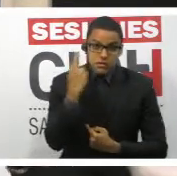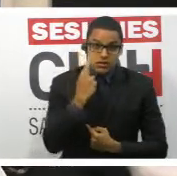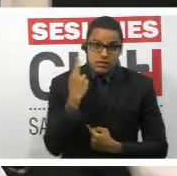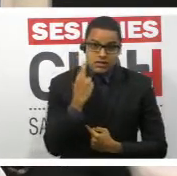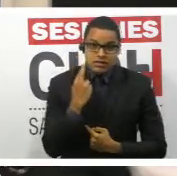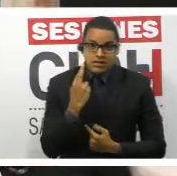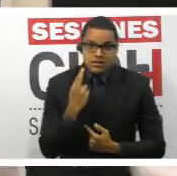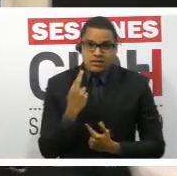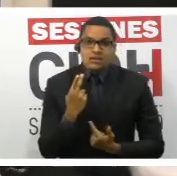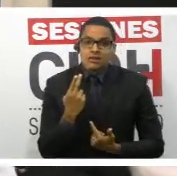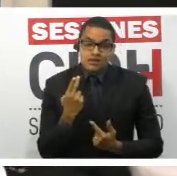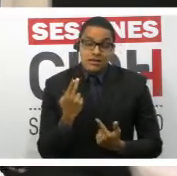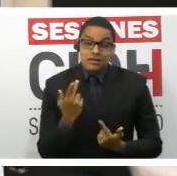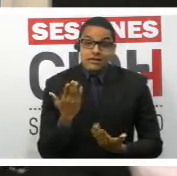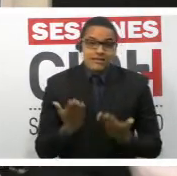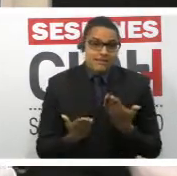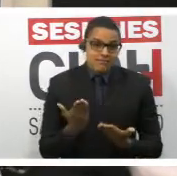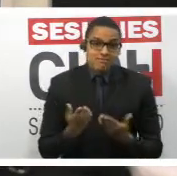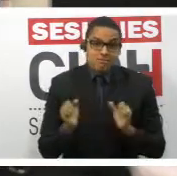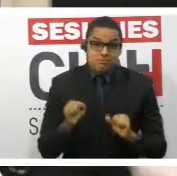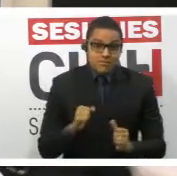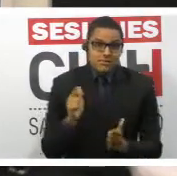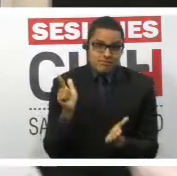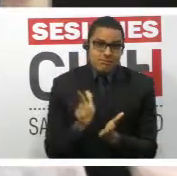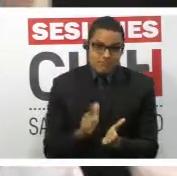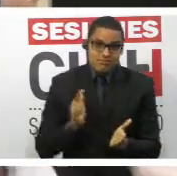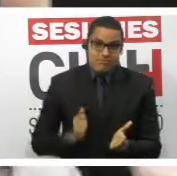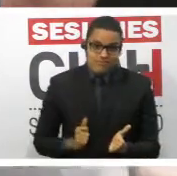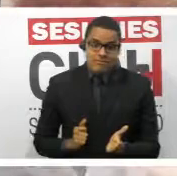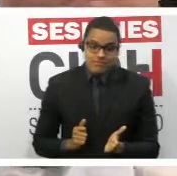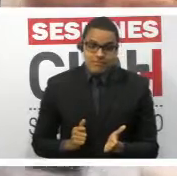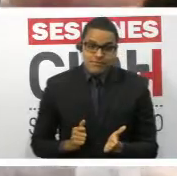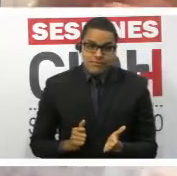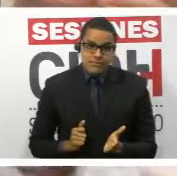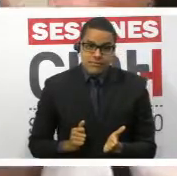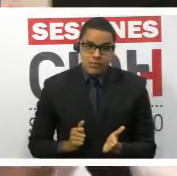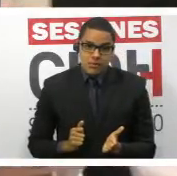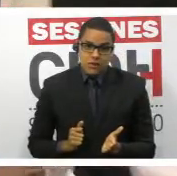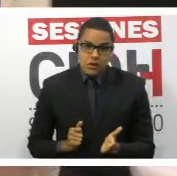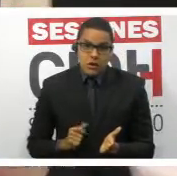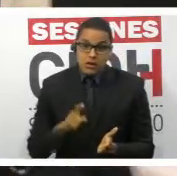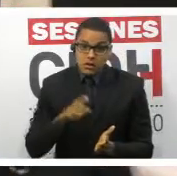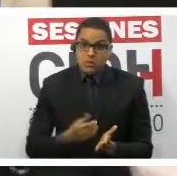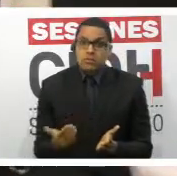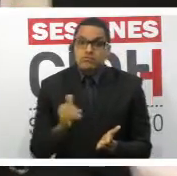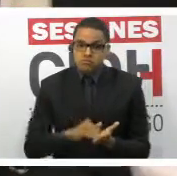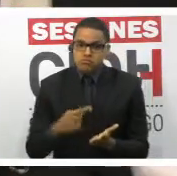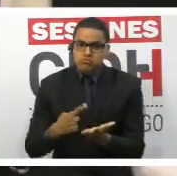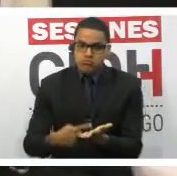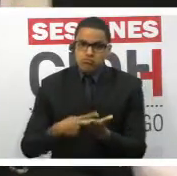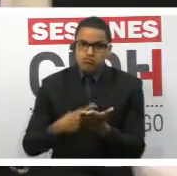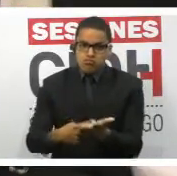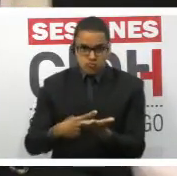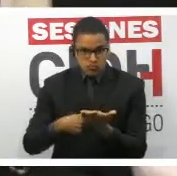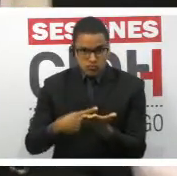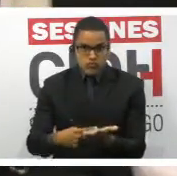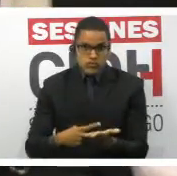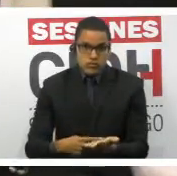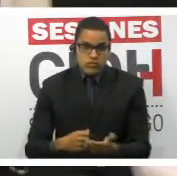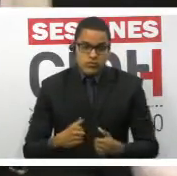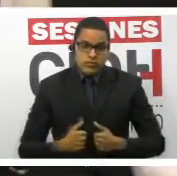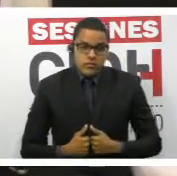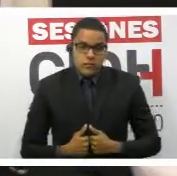malformaciones graves y ha planteado dar digamos una definición más específica o más clara sobre sobre esa cuestión